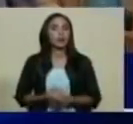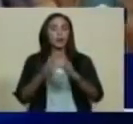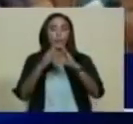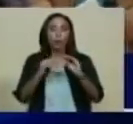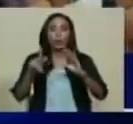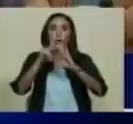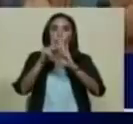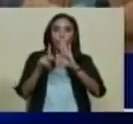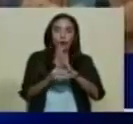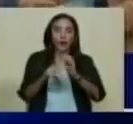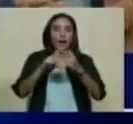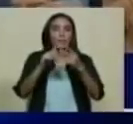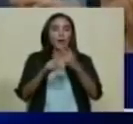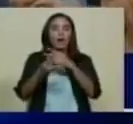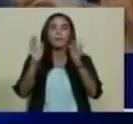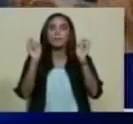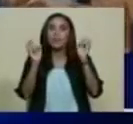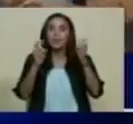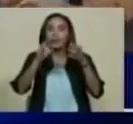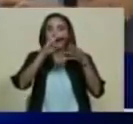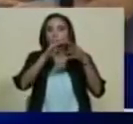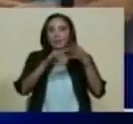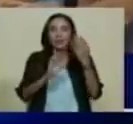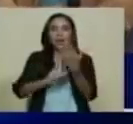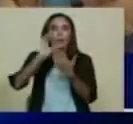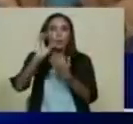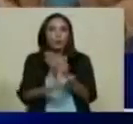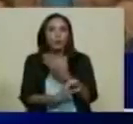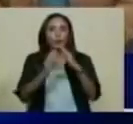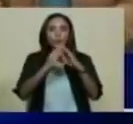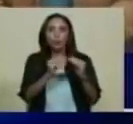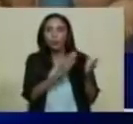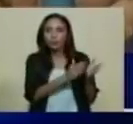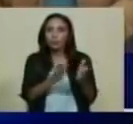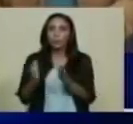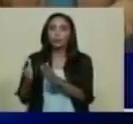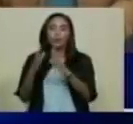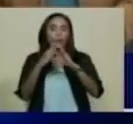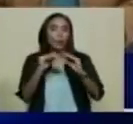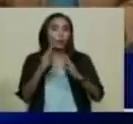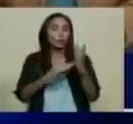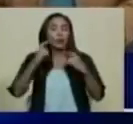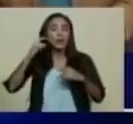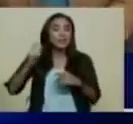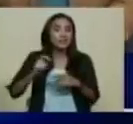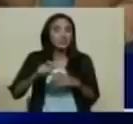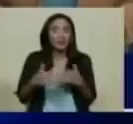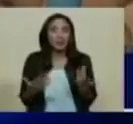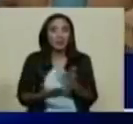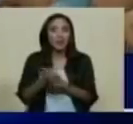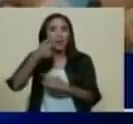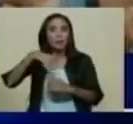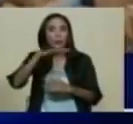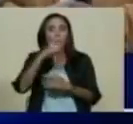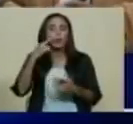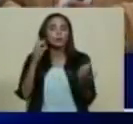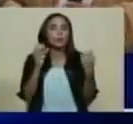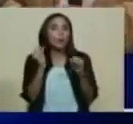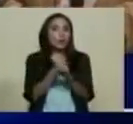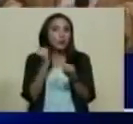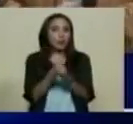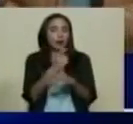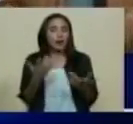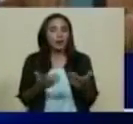carreras, los contenidos, los currículum a las necesidades del país. Lo insisto y